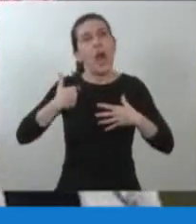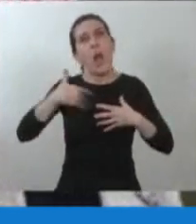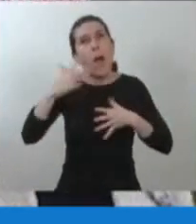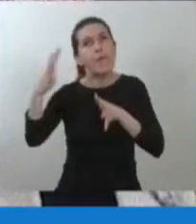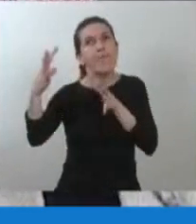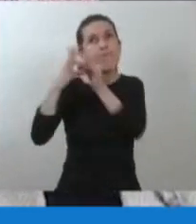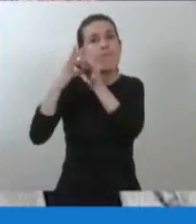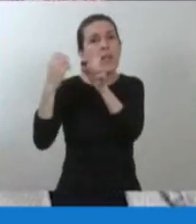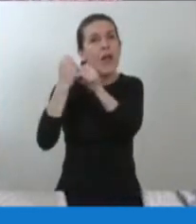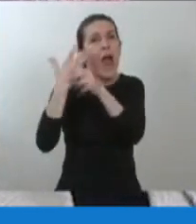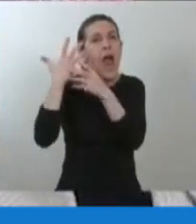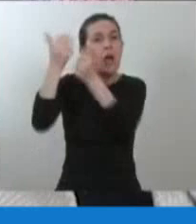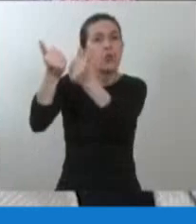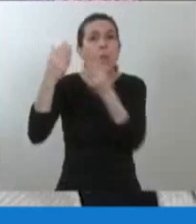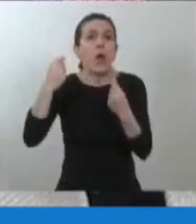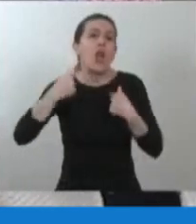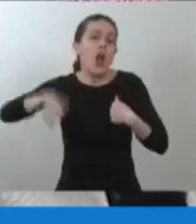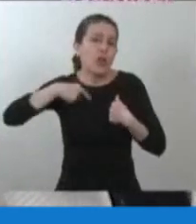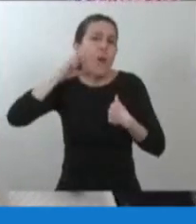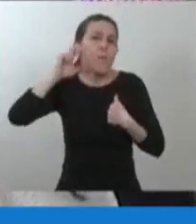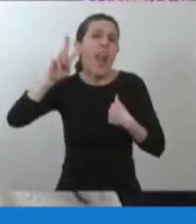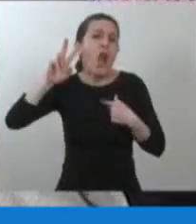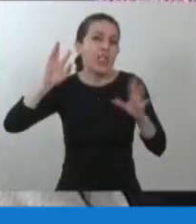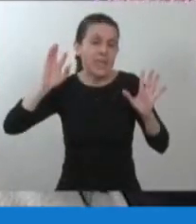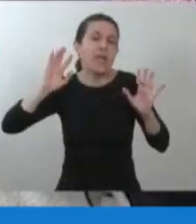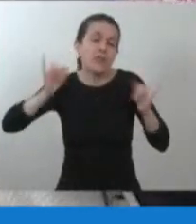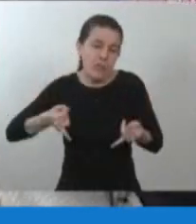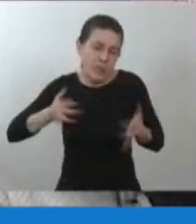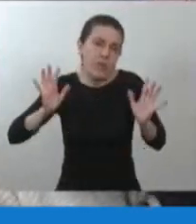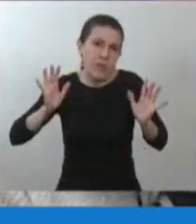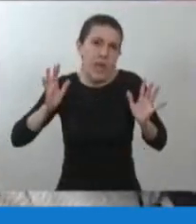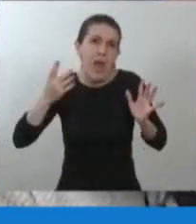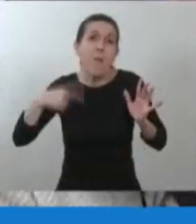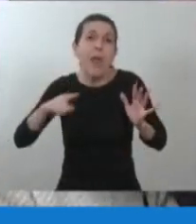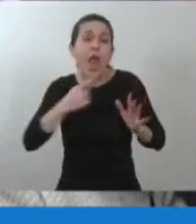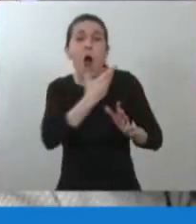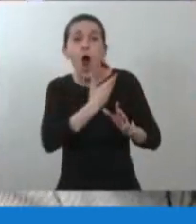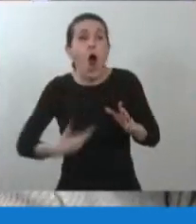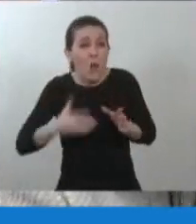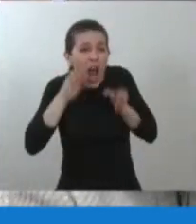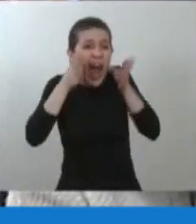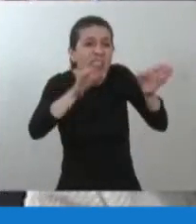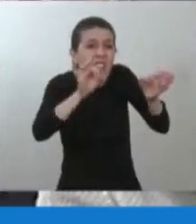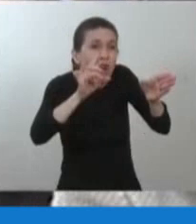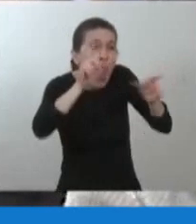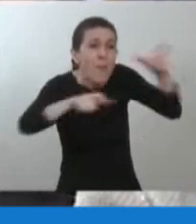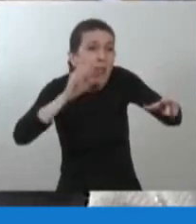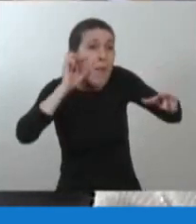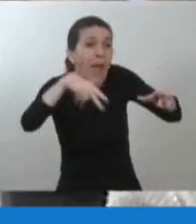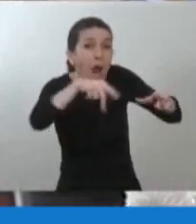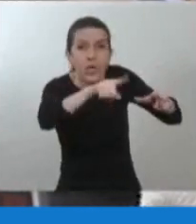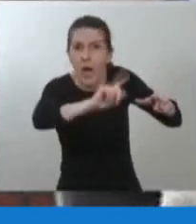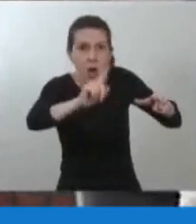nosotros somos peronistas eso es cierto pero no somos el gobierno de los peronistas somos el gobierno de los argentinos